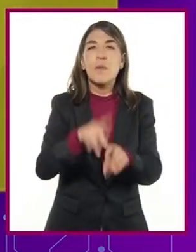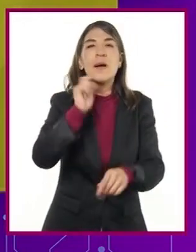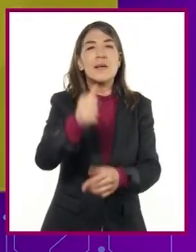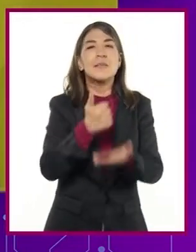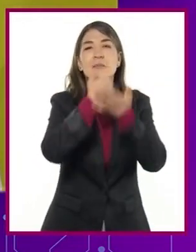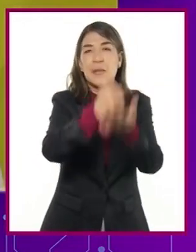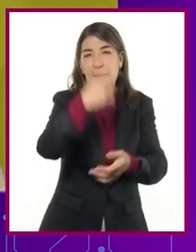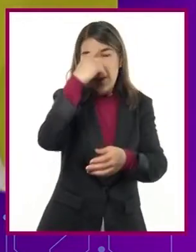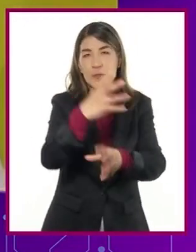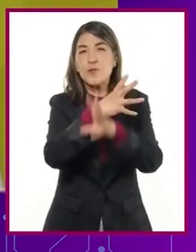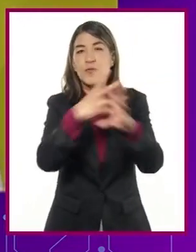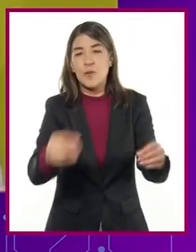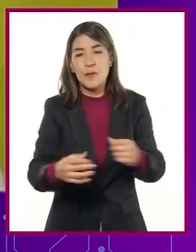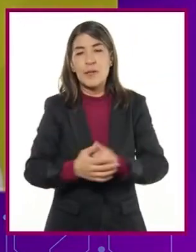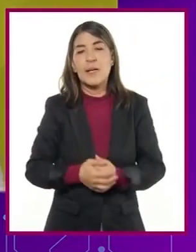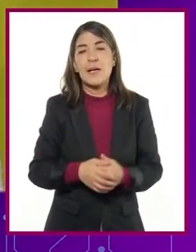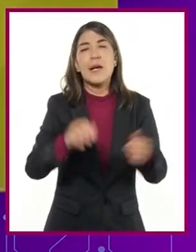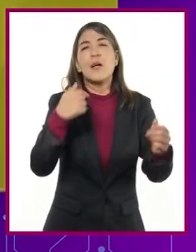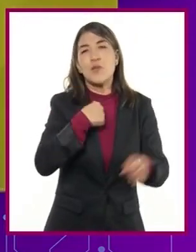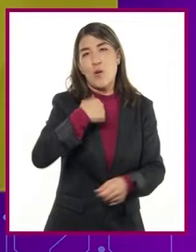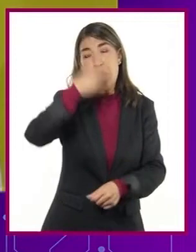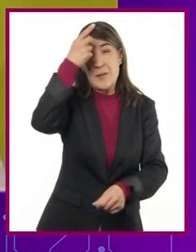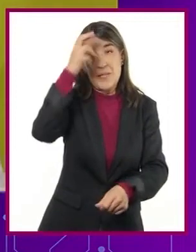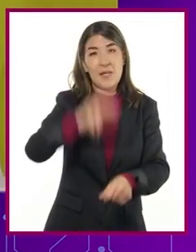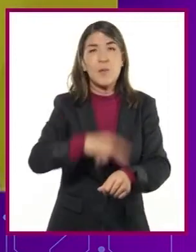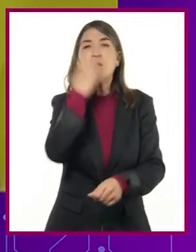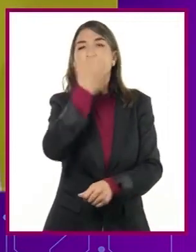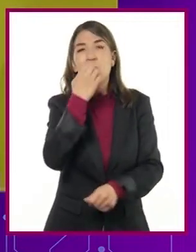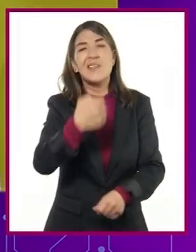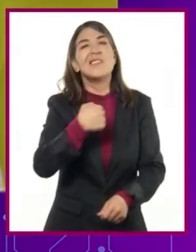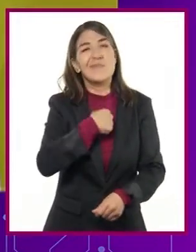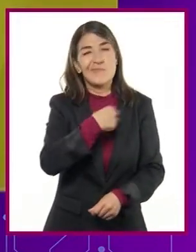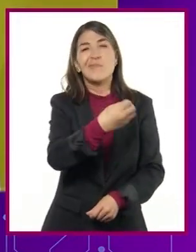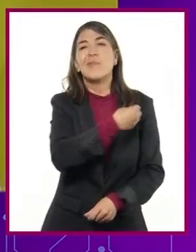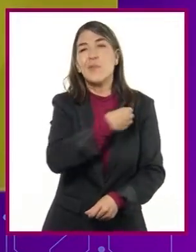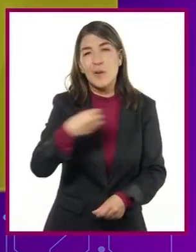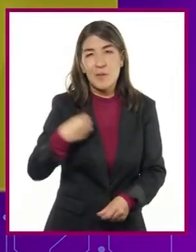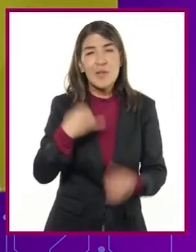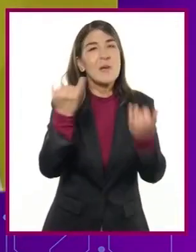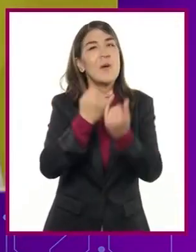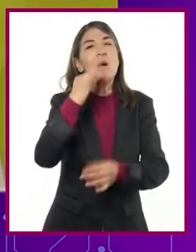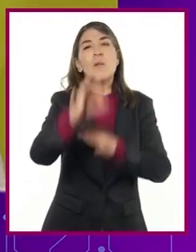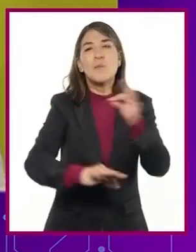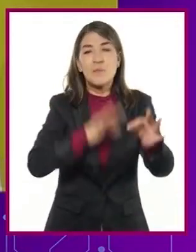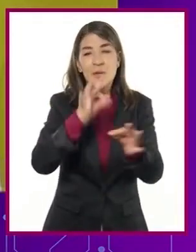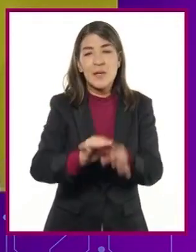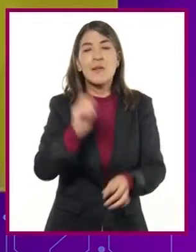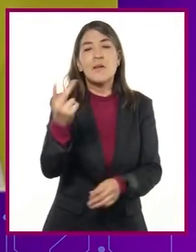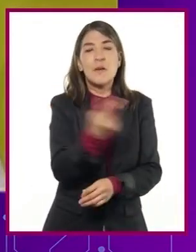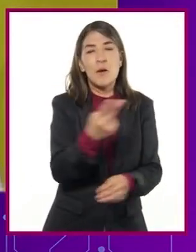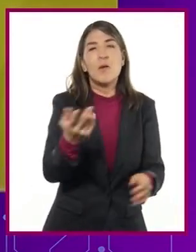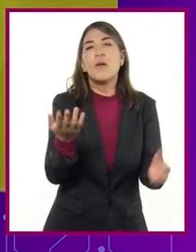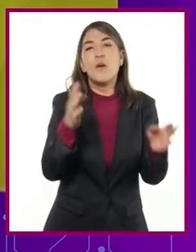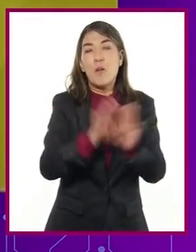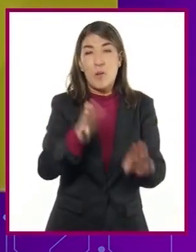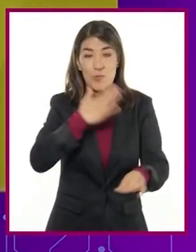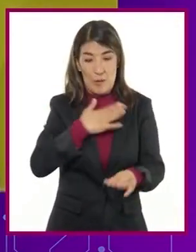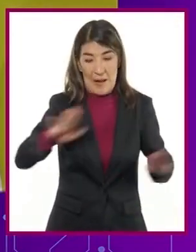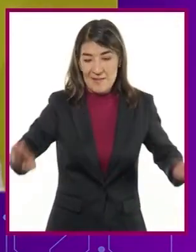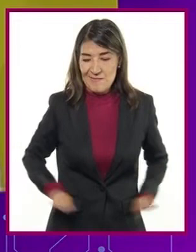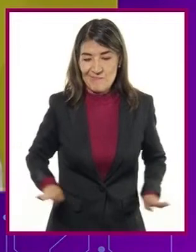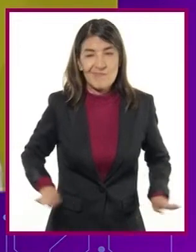conflicto. Como director escolar, estoy obligado y comprometido a mantener una actitud de